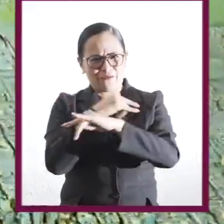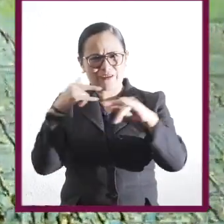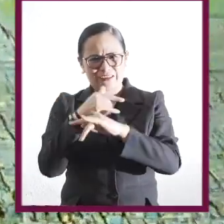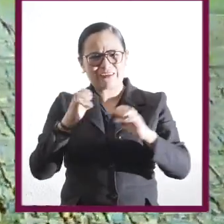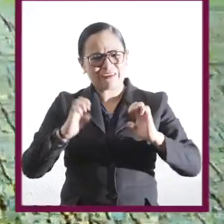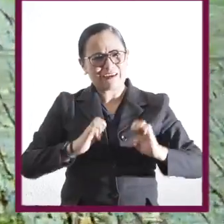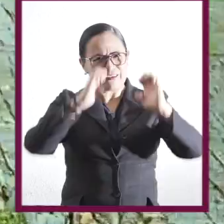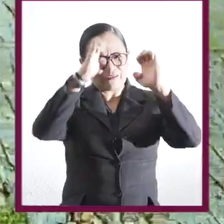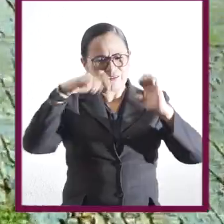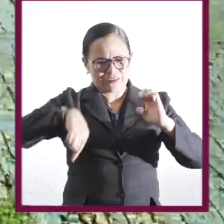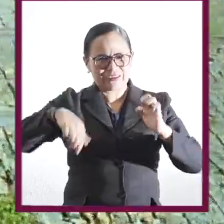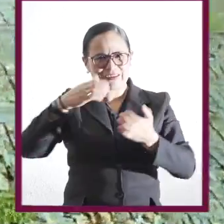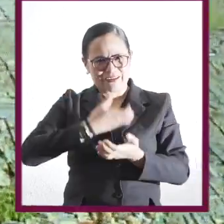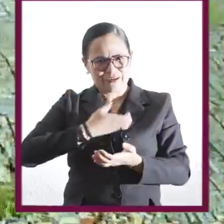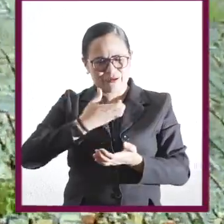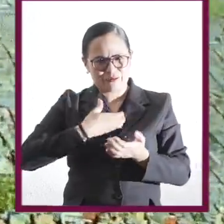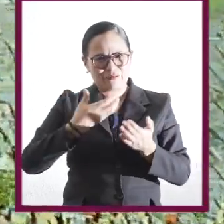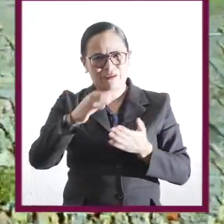edificios de la capital.